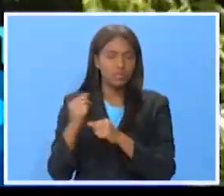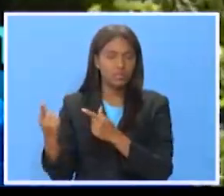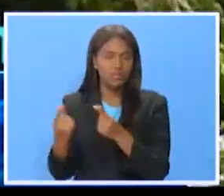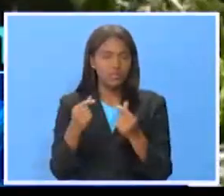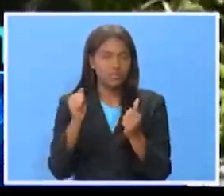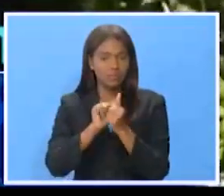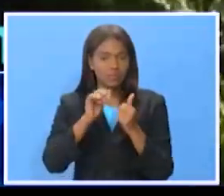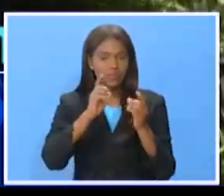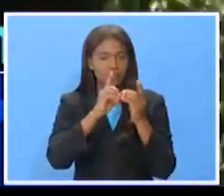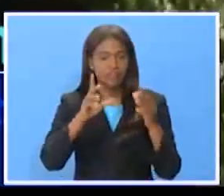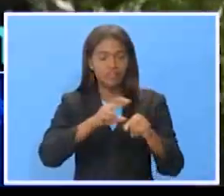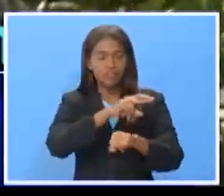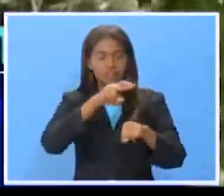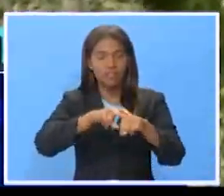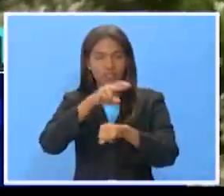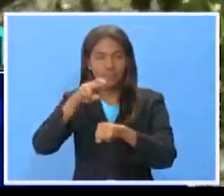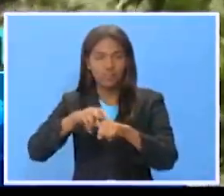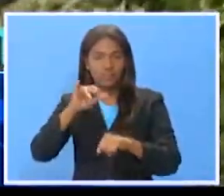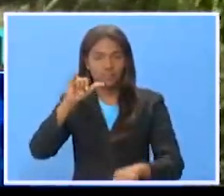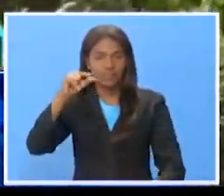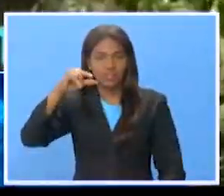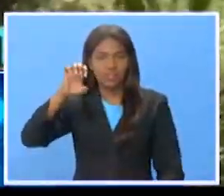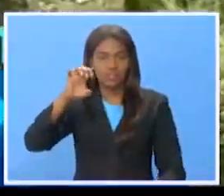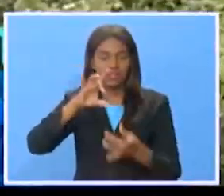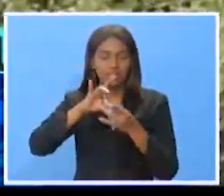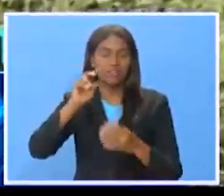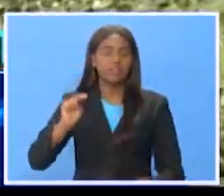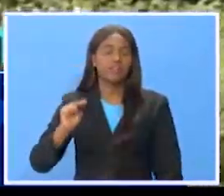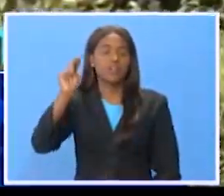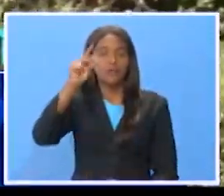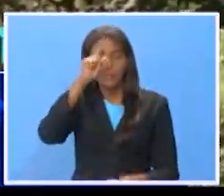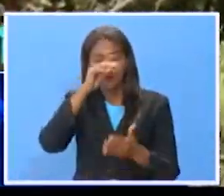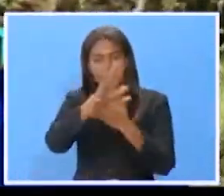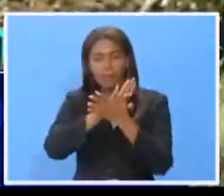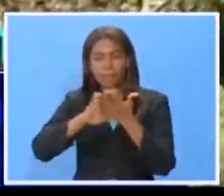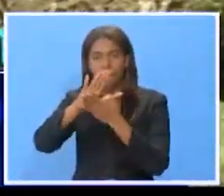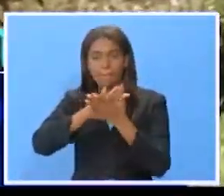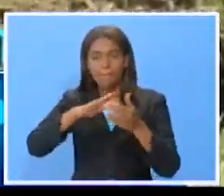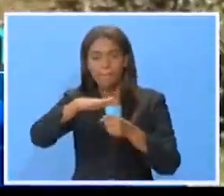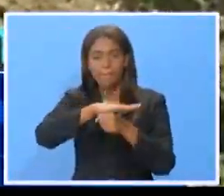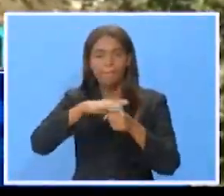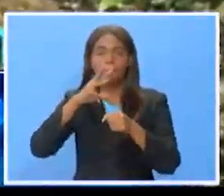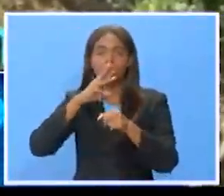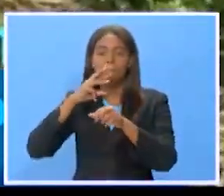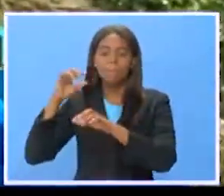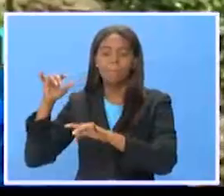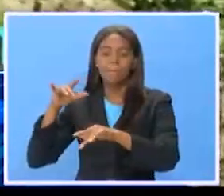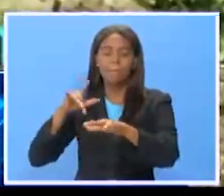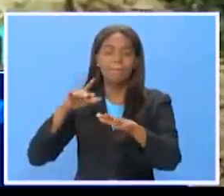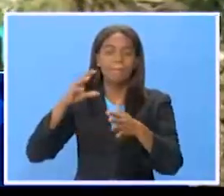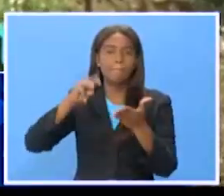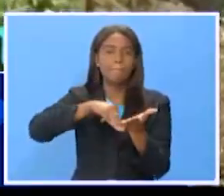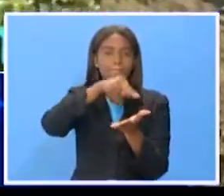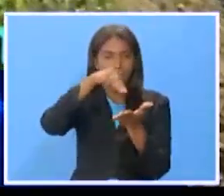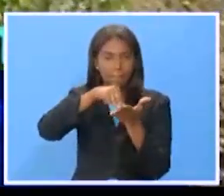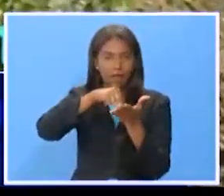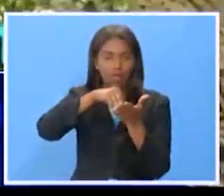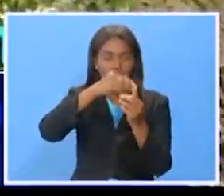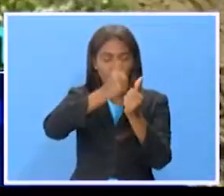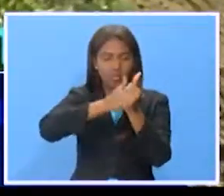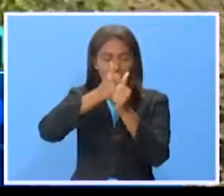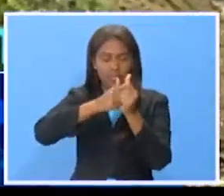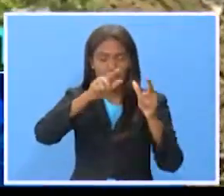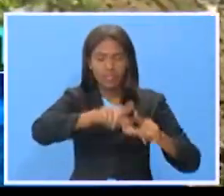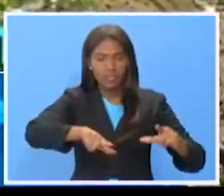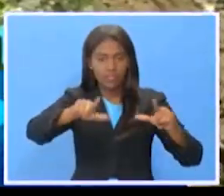Dirección Regional Alto Yaque del Norte, dentro de los que se encuentra la limpieza del entorno de la presa de Bao, donde brigadas recogieron grandes cantidades